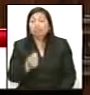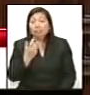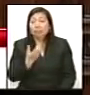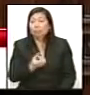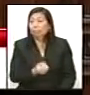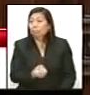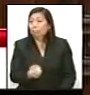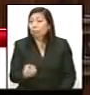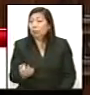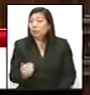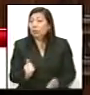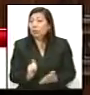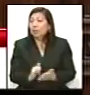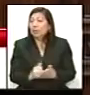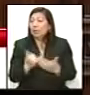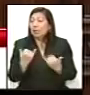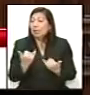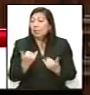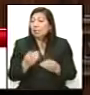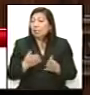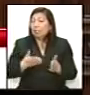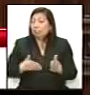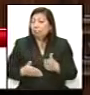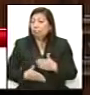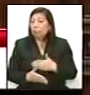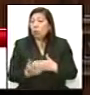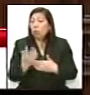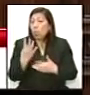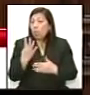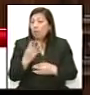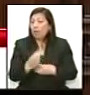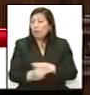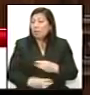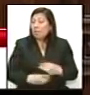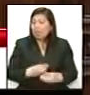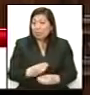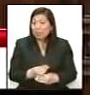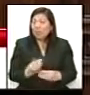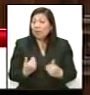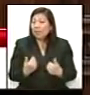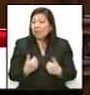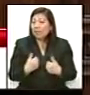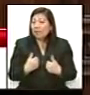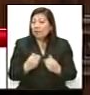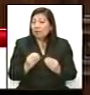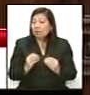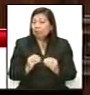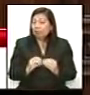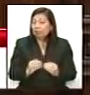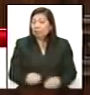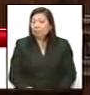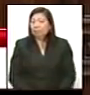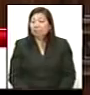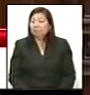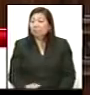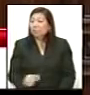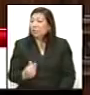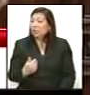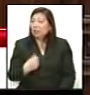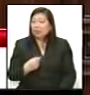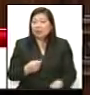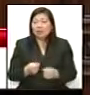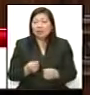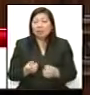muchos, resulta que este metro es uno de los 4 en el mundo que tiene un piloto automático y no tiene los